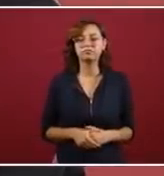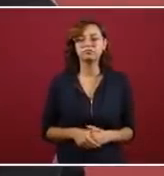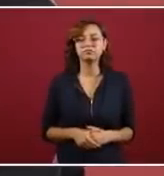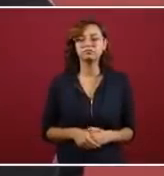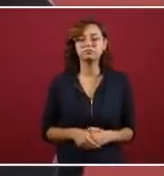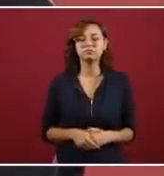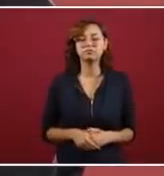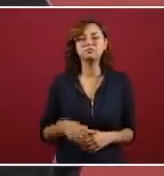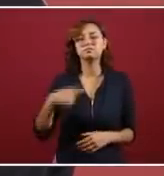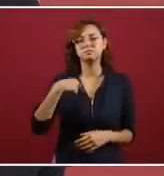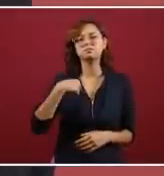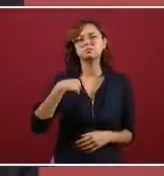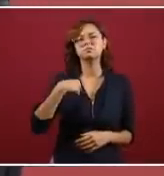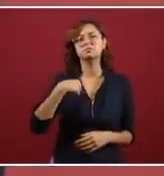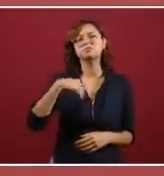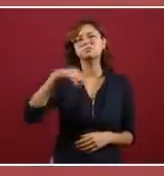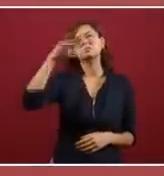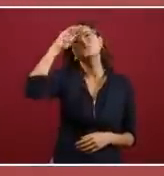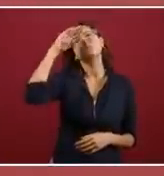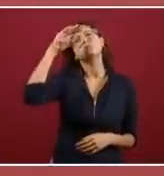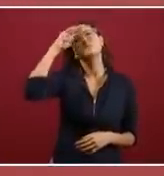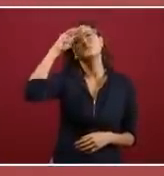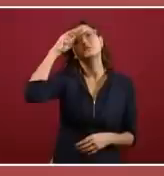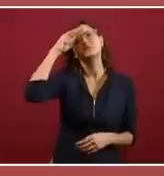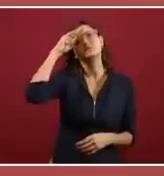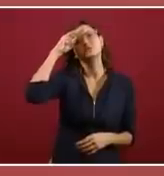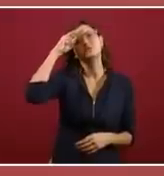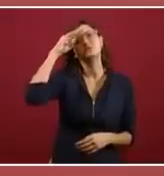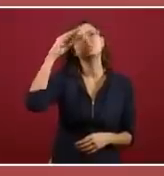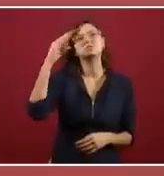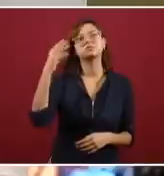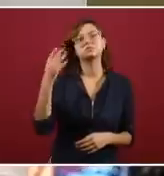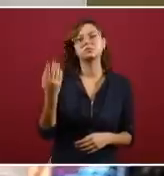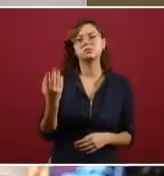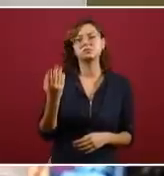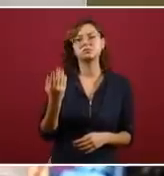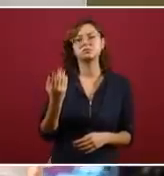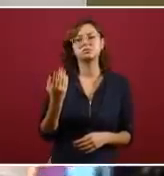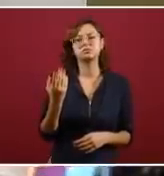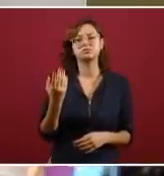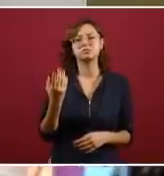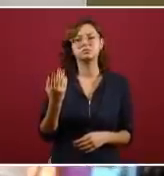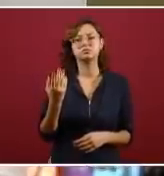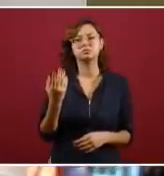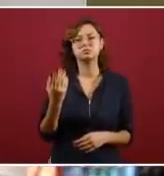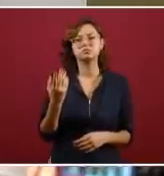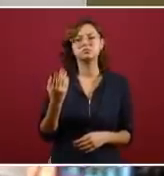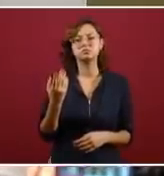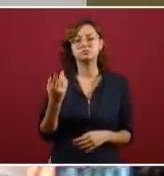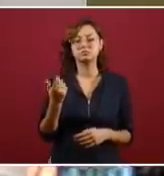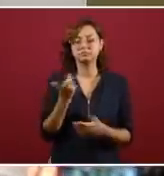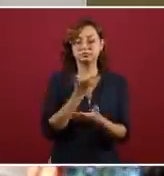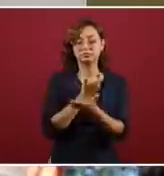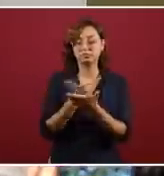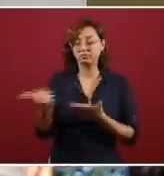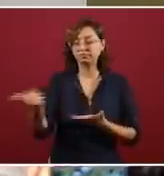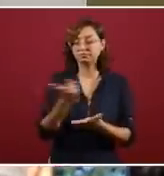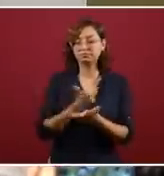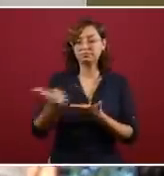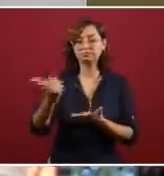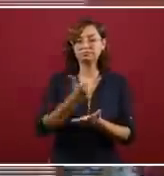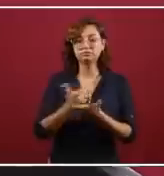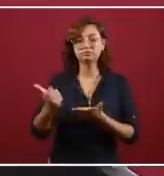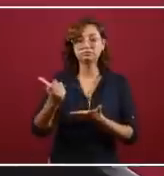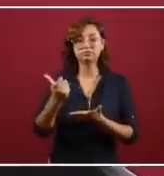Yo sí pienso que si se decidiera aumentar al doble el salario, sí